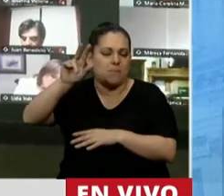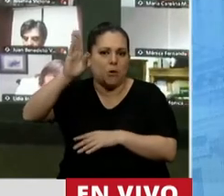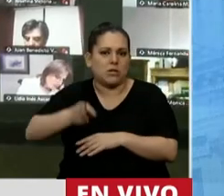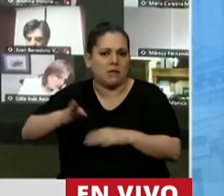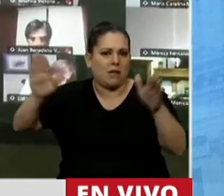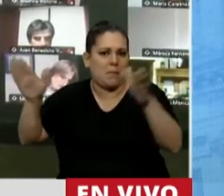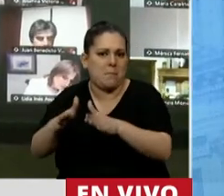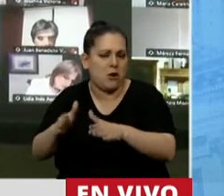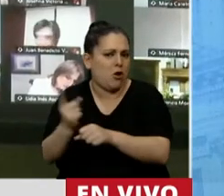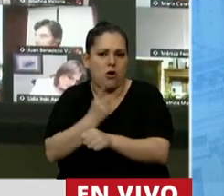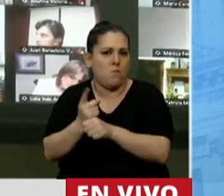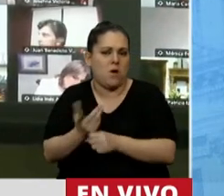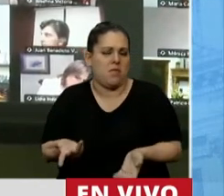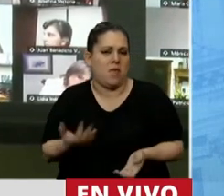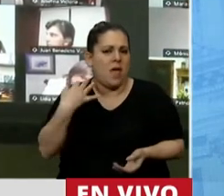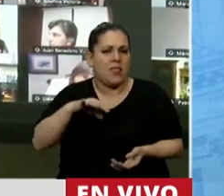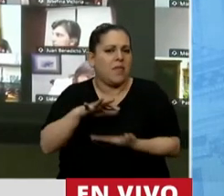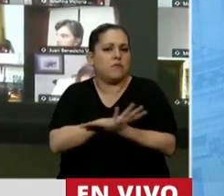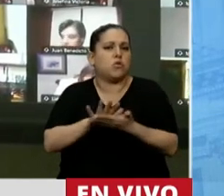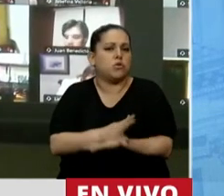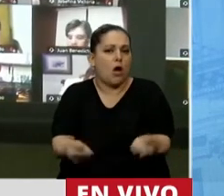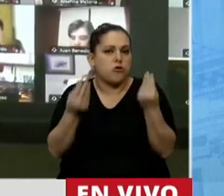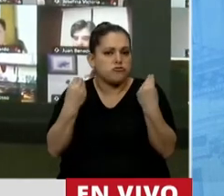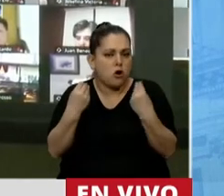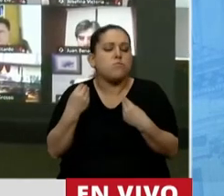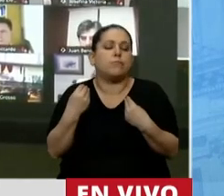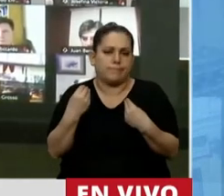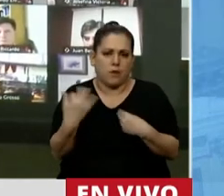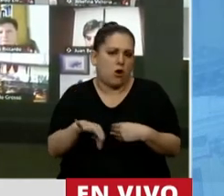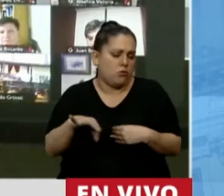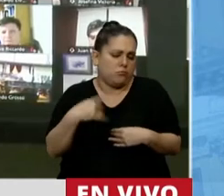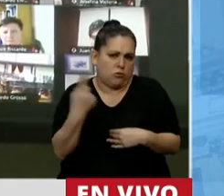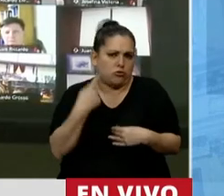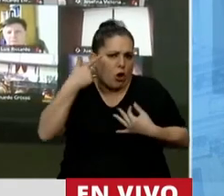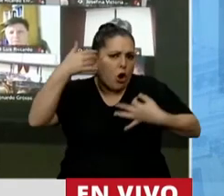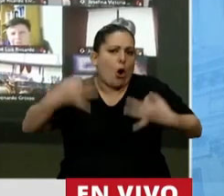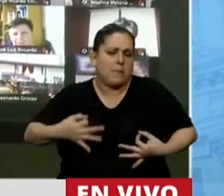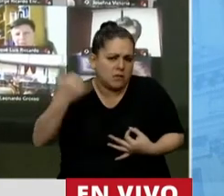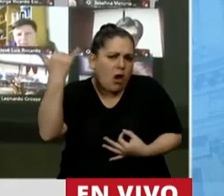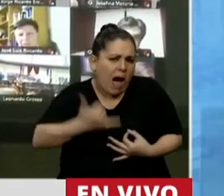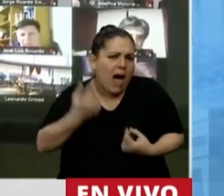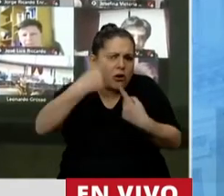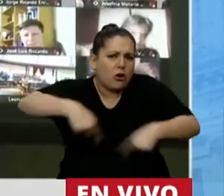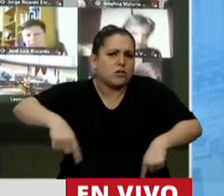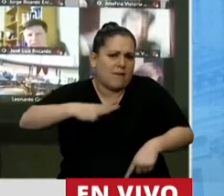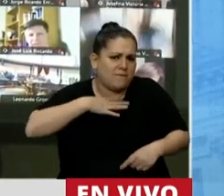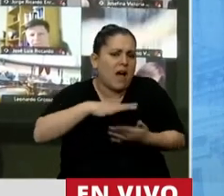¿qué pensamos y qué creemos? ¿Por dónde hay que ir? Nosotros estamos absolutamente convencidos que hay un montón de cosas que hacer. La